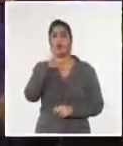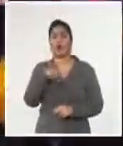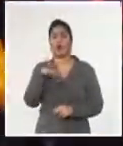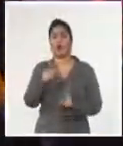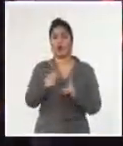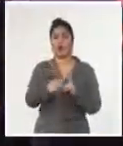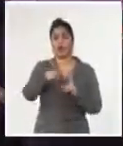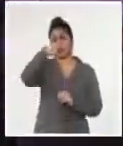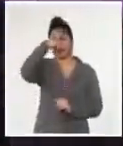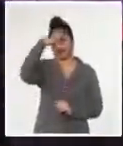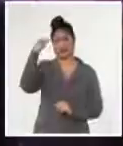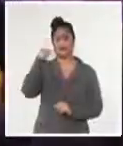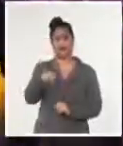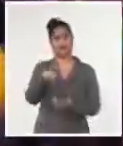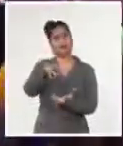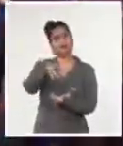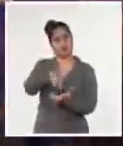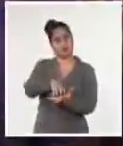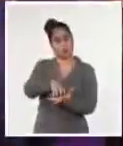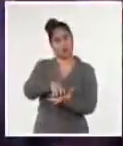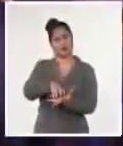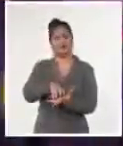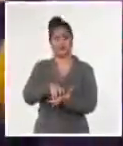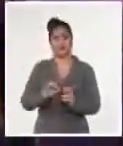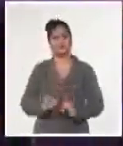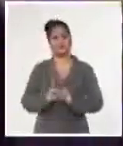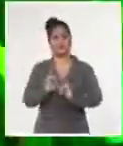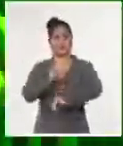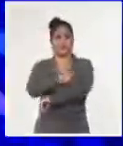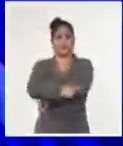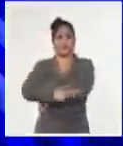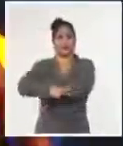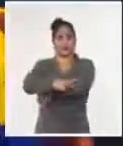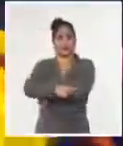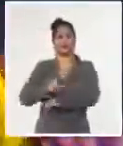tierra. Desde Venezuela reportamos Raúl Verdesi, Joan